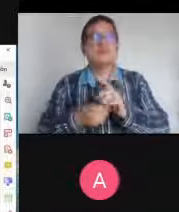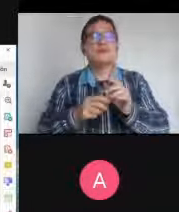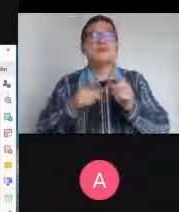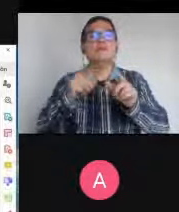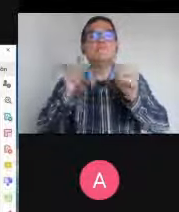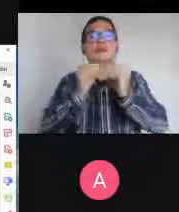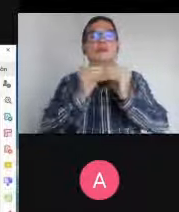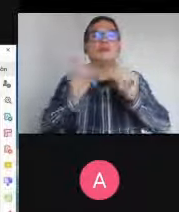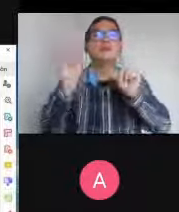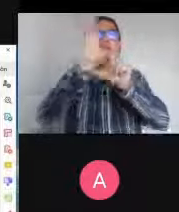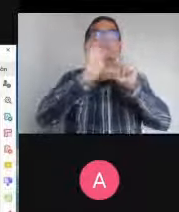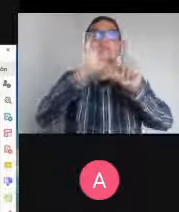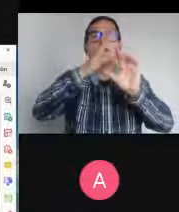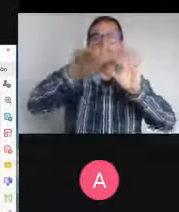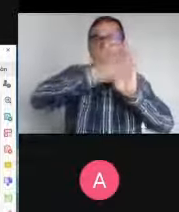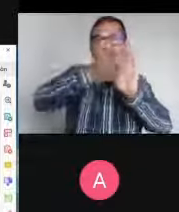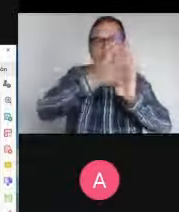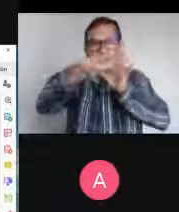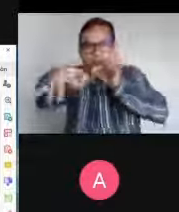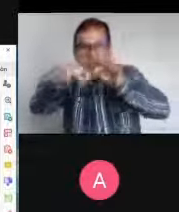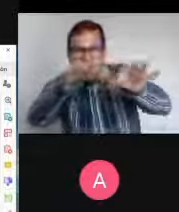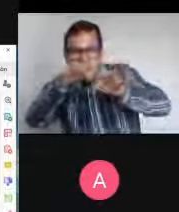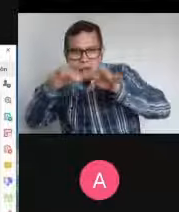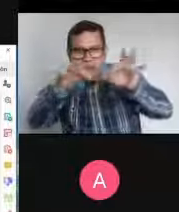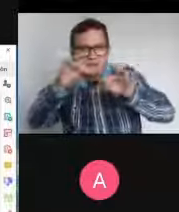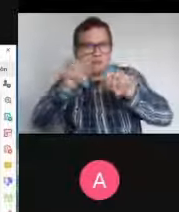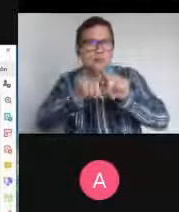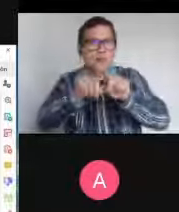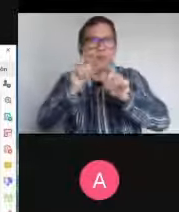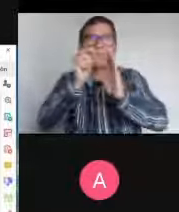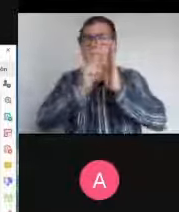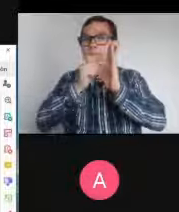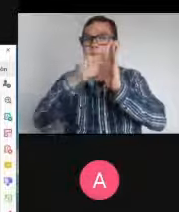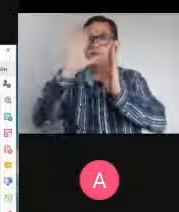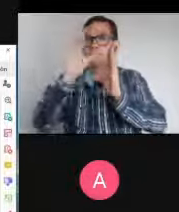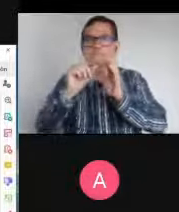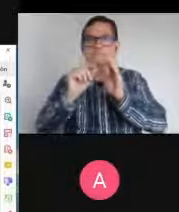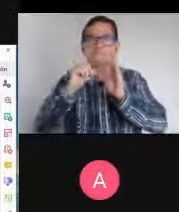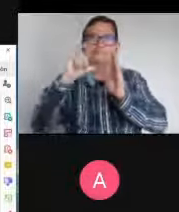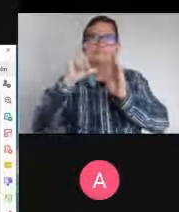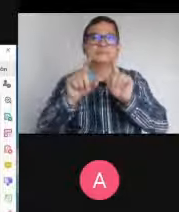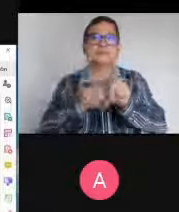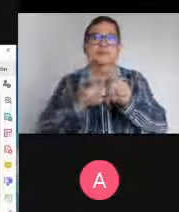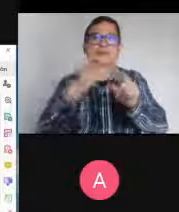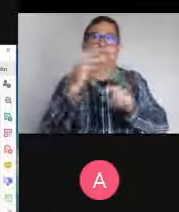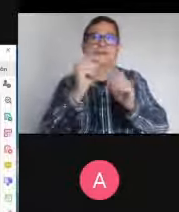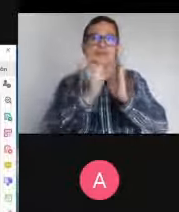Y el video de sustentación que les hablaba es el que más vale. En este caso, vale 30 puntos.